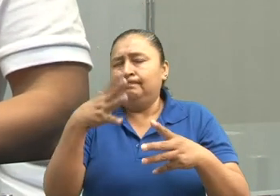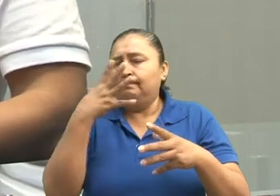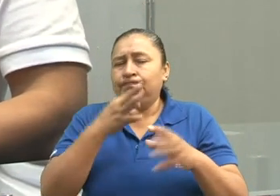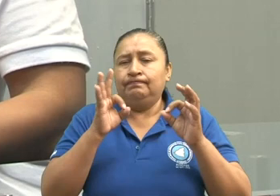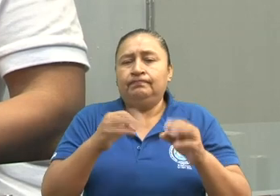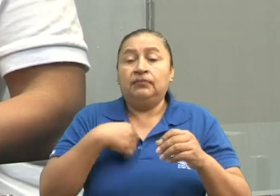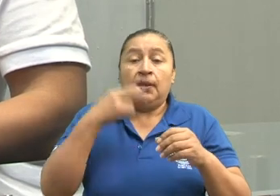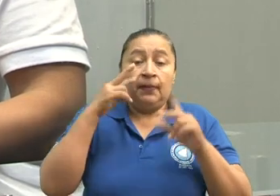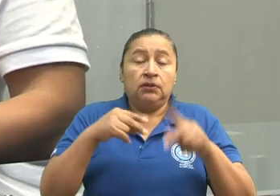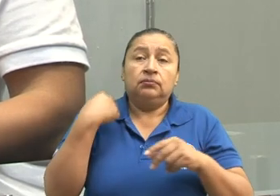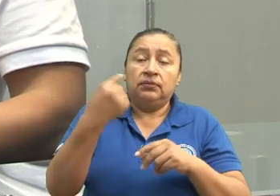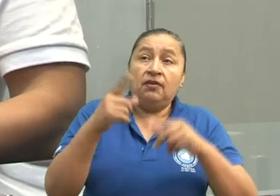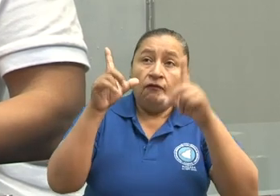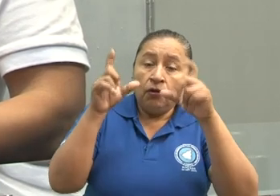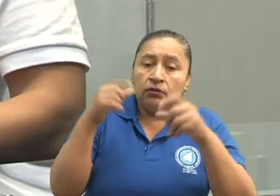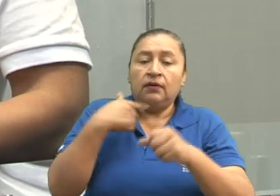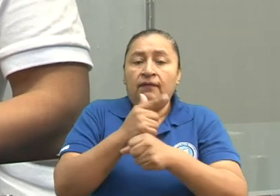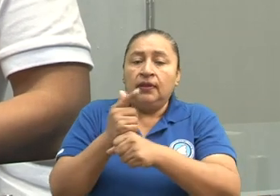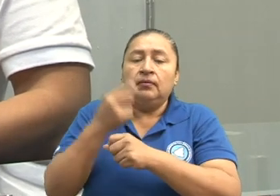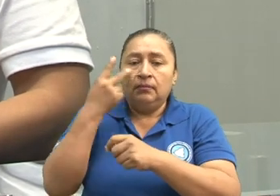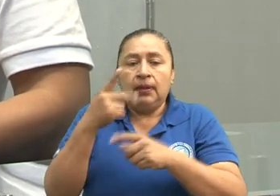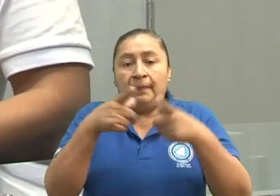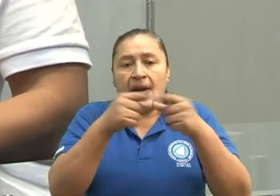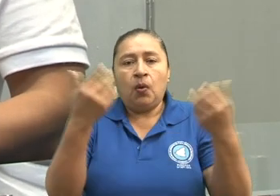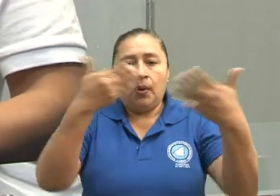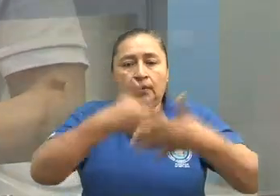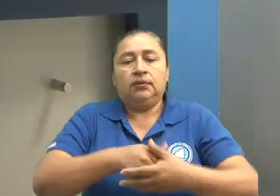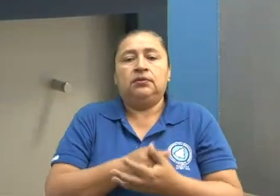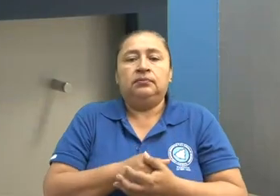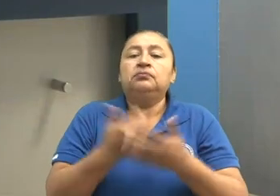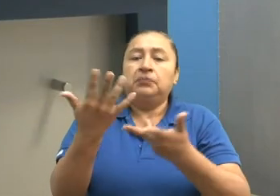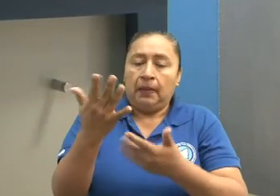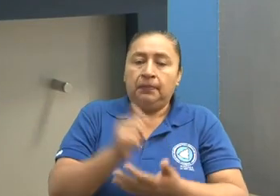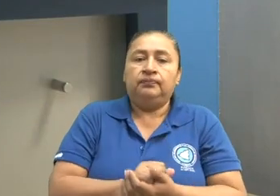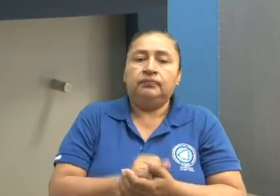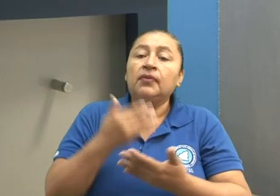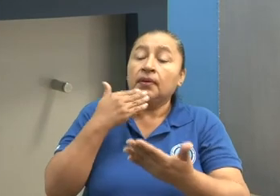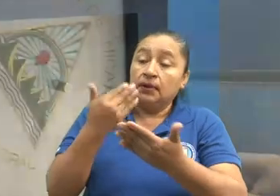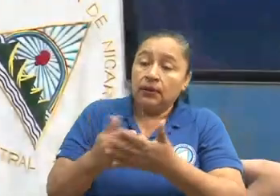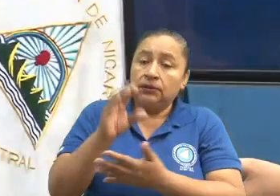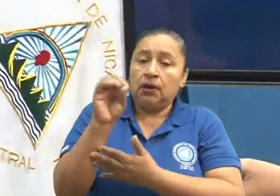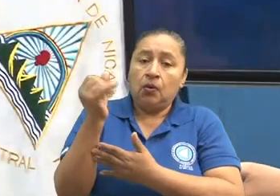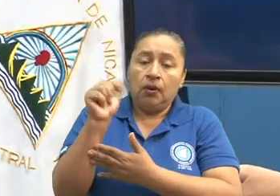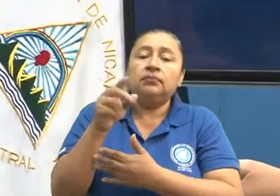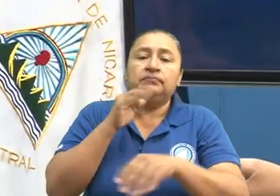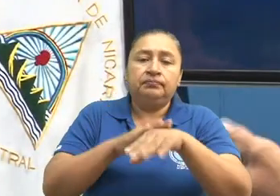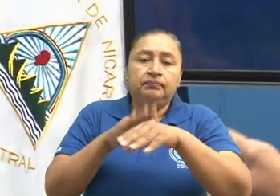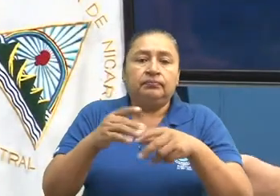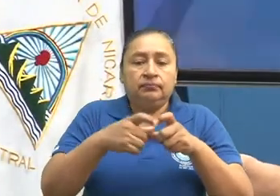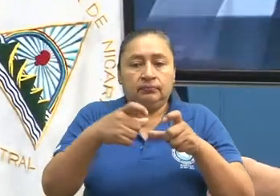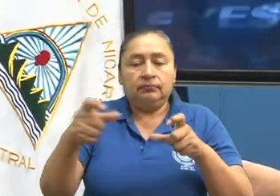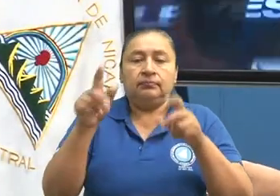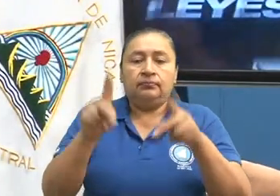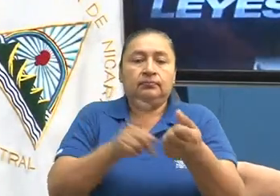gente salga a tomar fotos, videos y ver Managua de noche. Los esperamos. Muchísimas gracias, Oscar. Ahí está la invitación